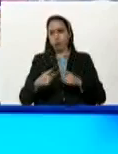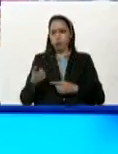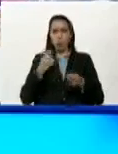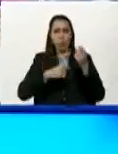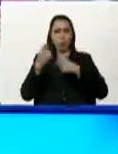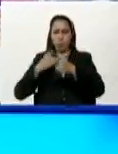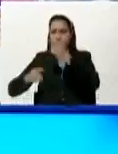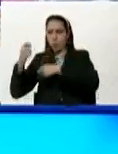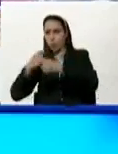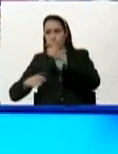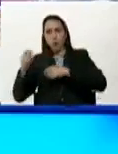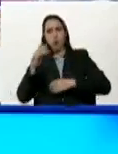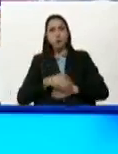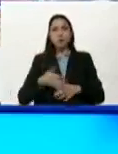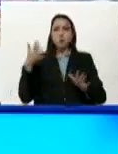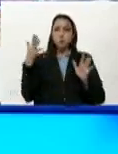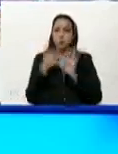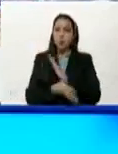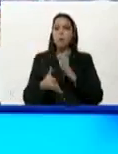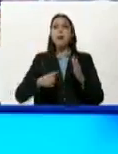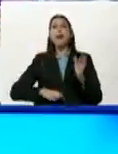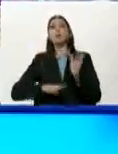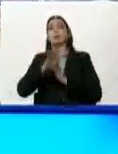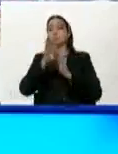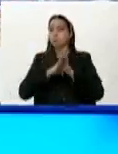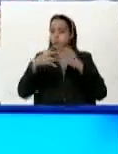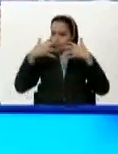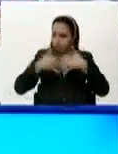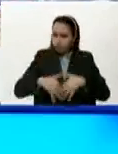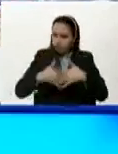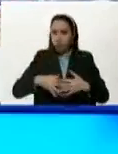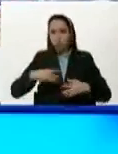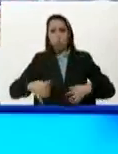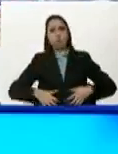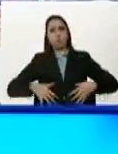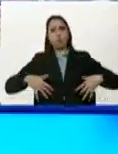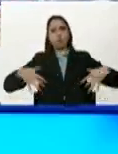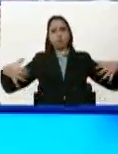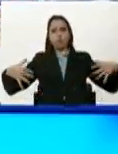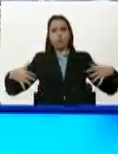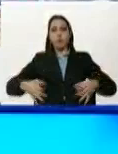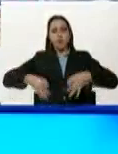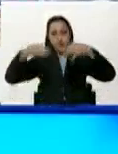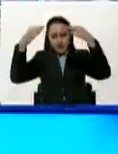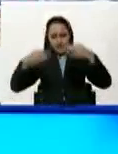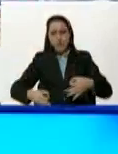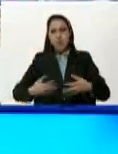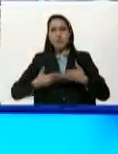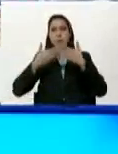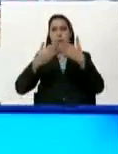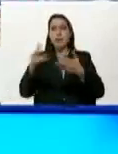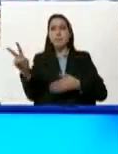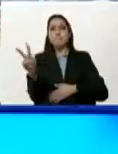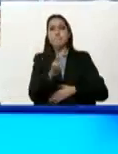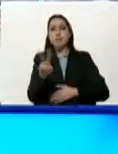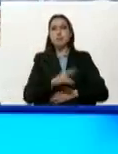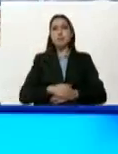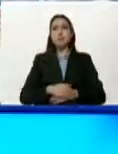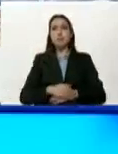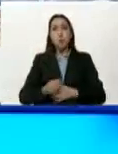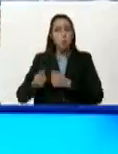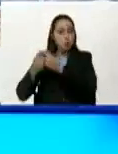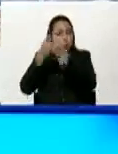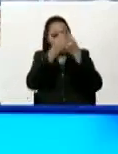diversificada en las fuentes de creación de riqueza riqueza para el país una economía